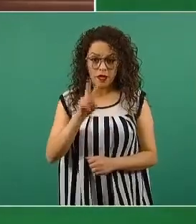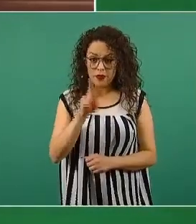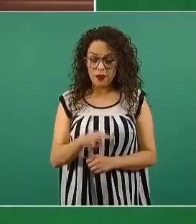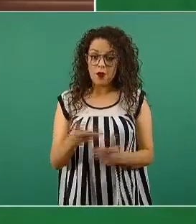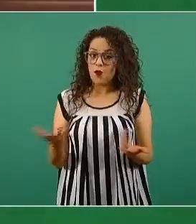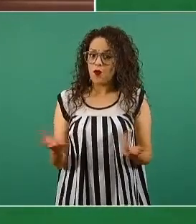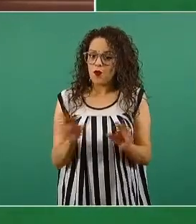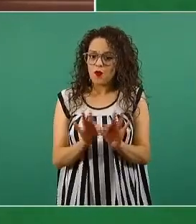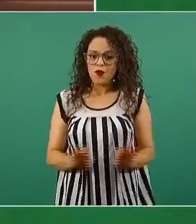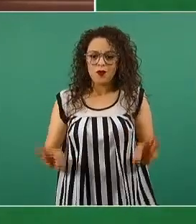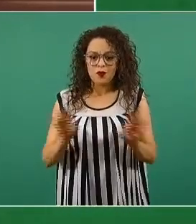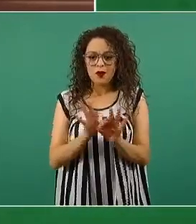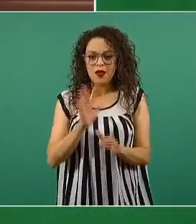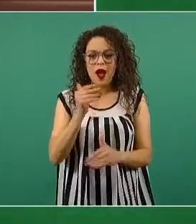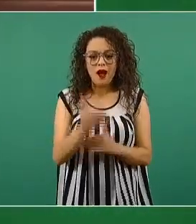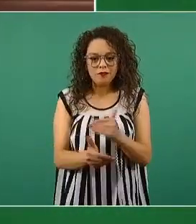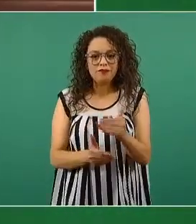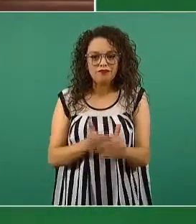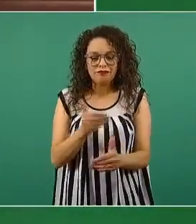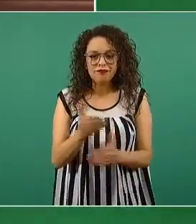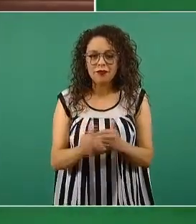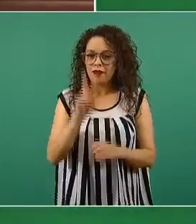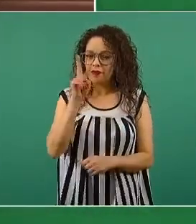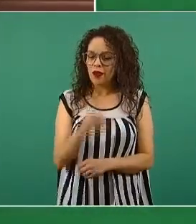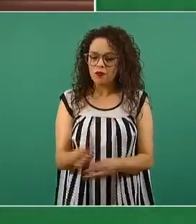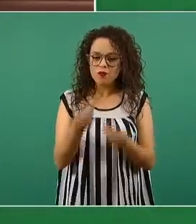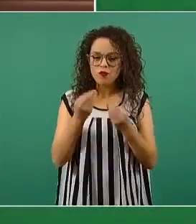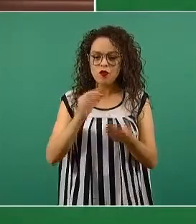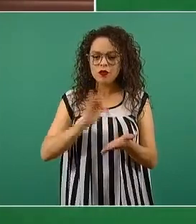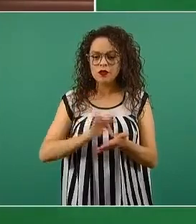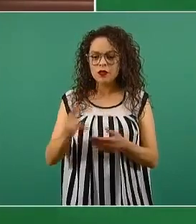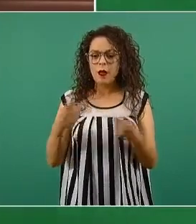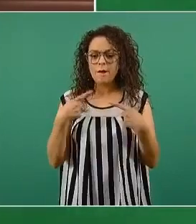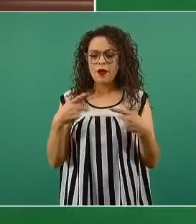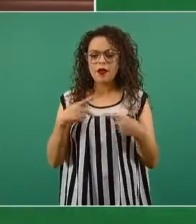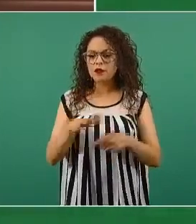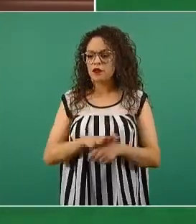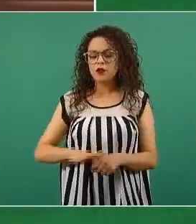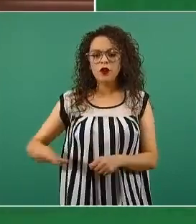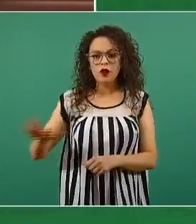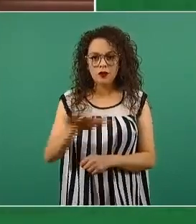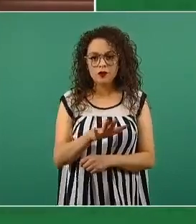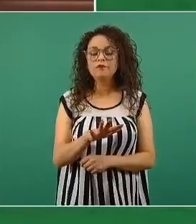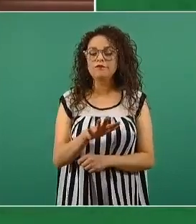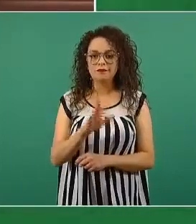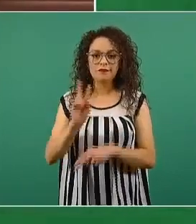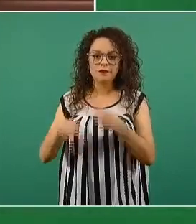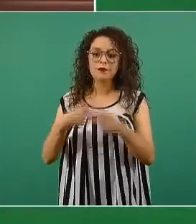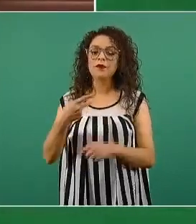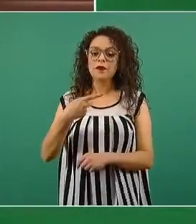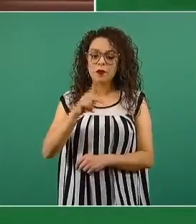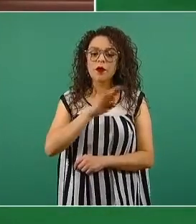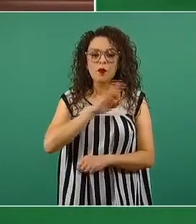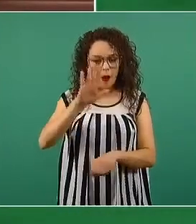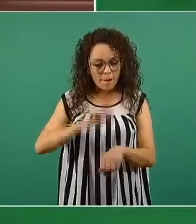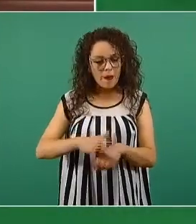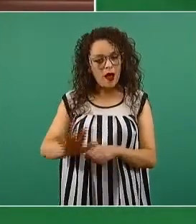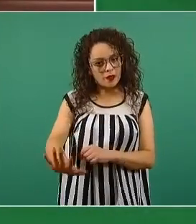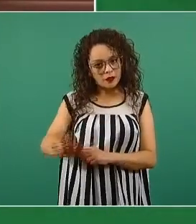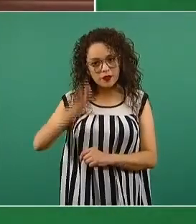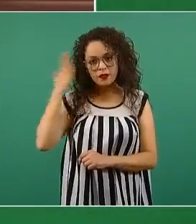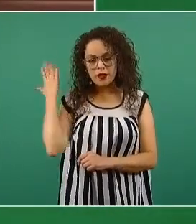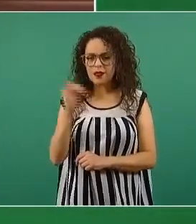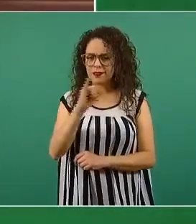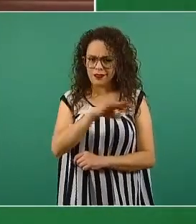muy importante, y creo que agradezco mucho que la población haya entendido, pero creemos que todavía podemos ir más rápido. La